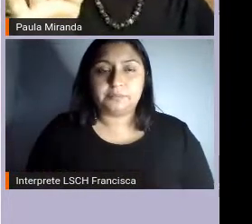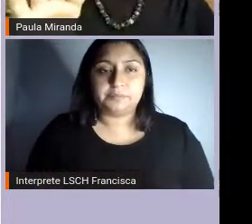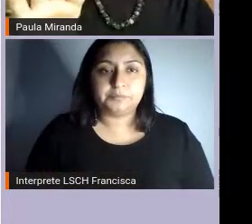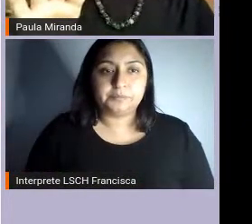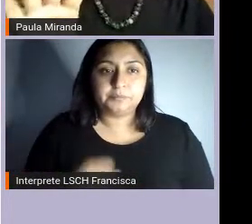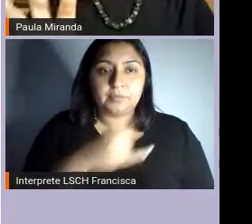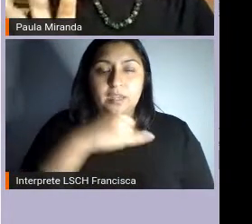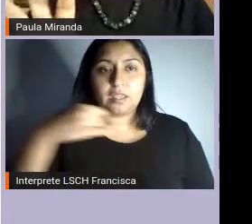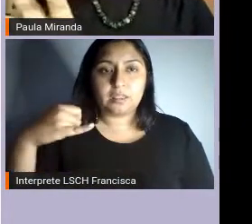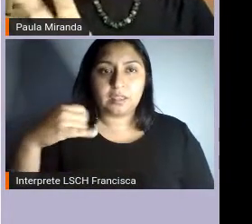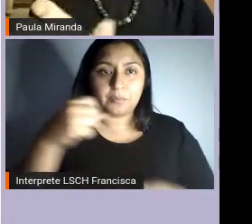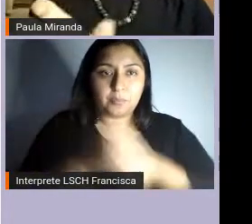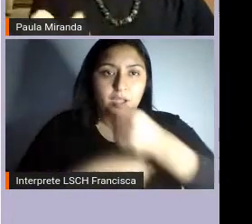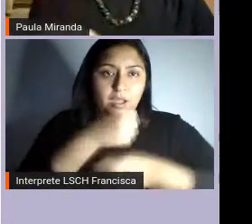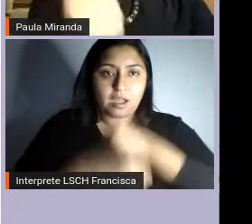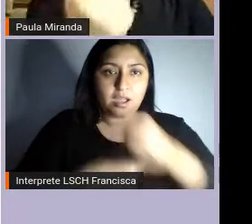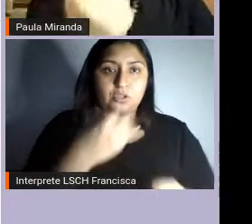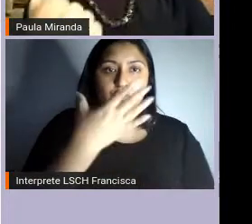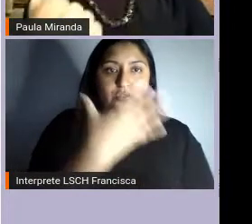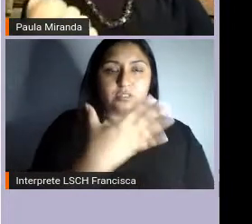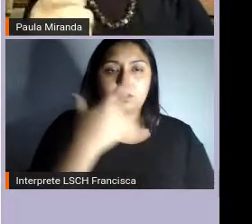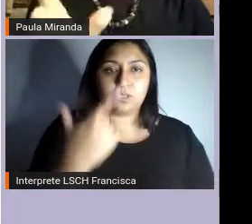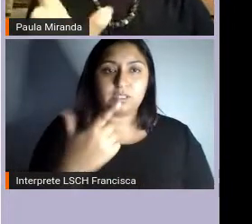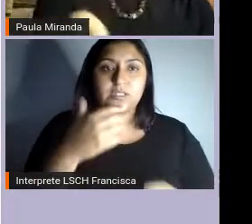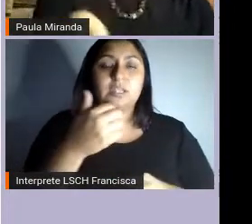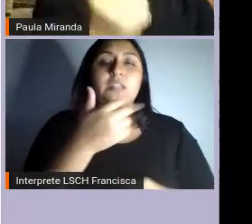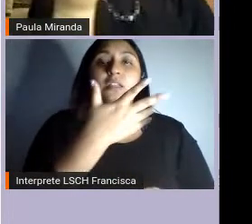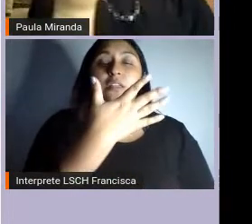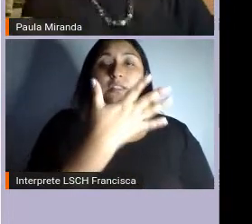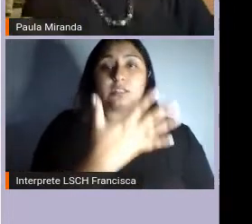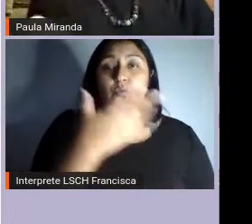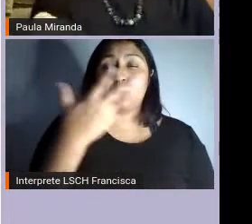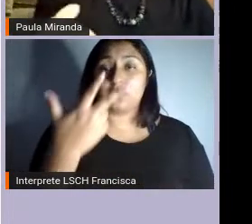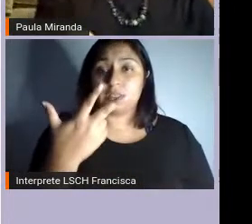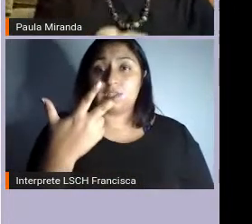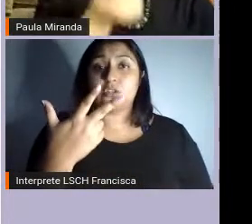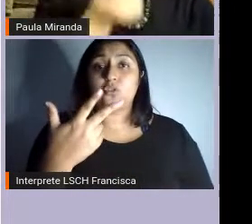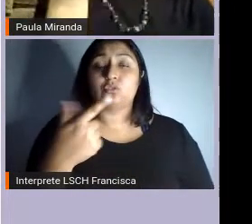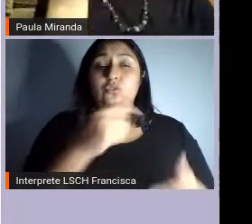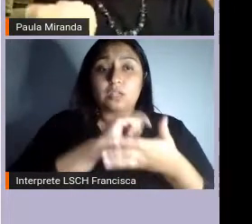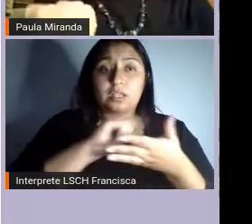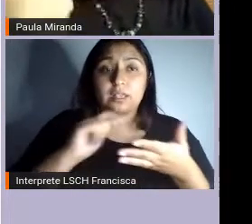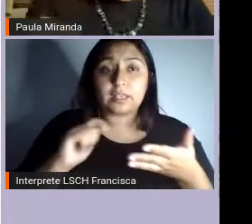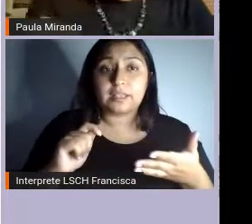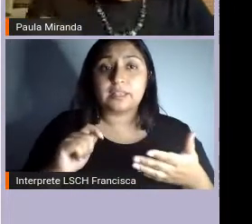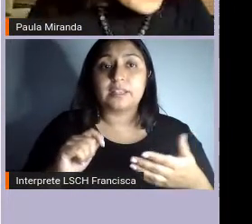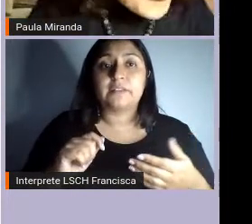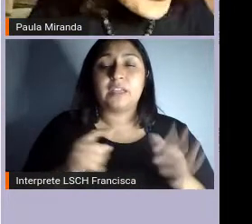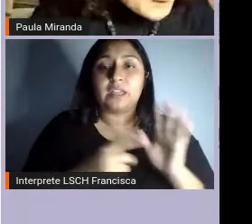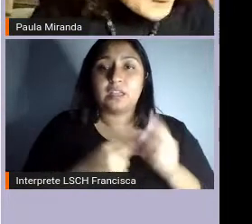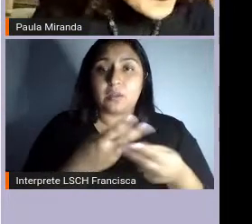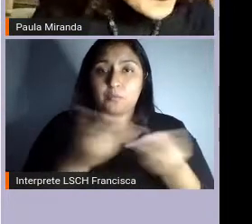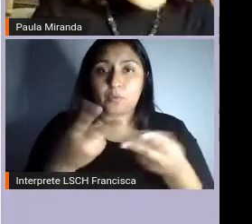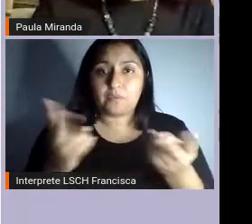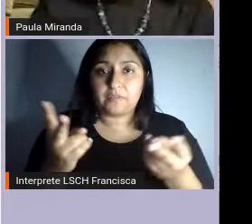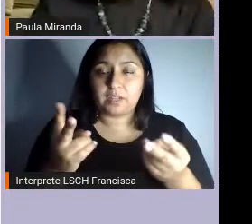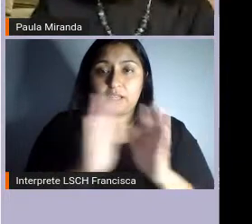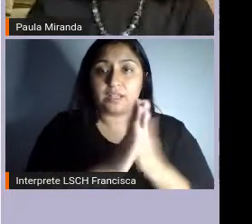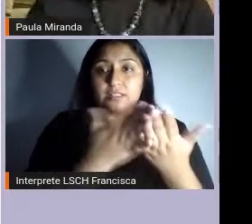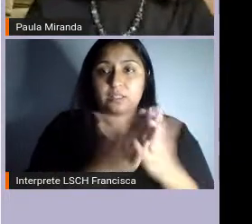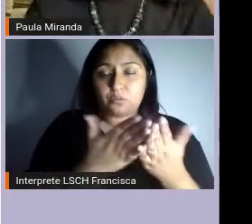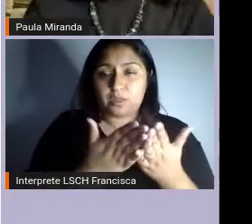año 57, 58, Violeta Parra la reescribe y esa es la que se publica el año 70. Ese es el cuaderno que llega al Ministerio de